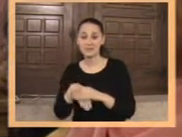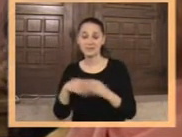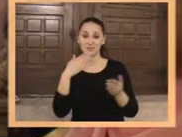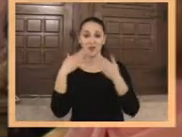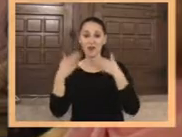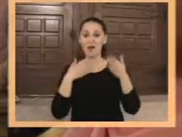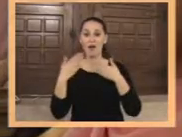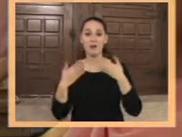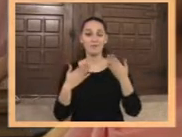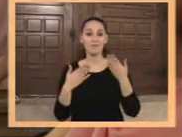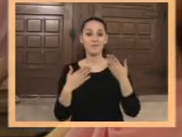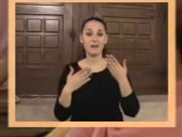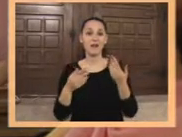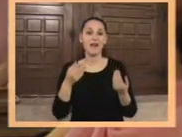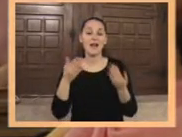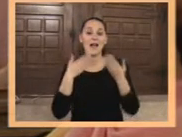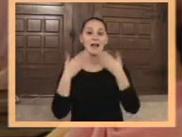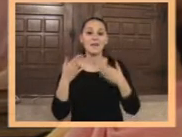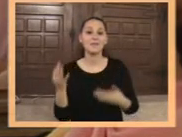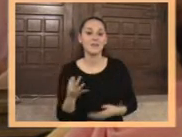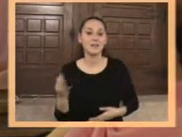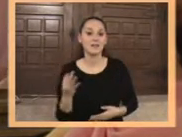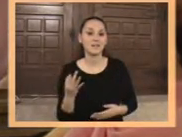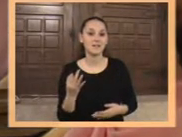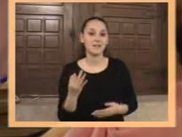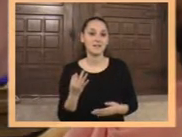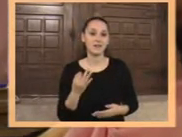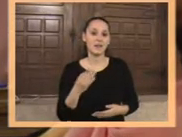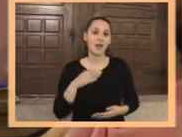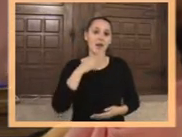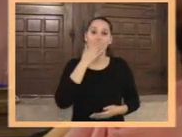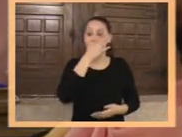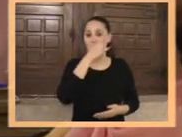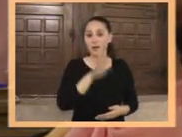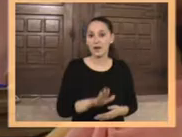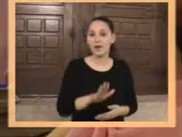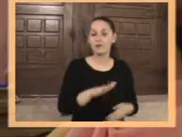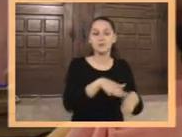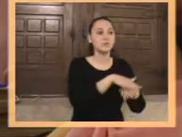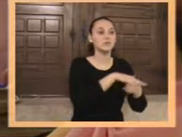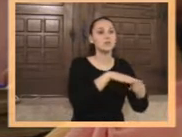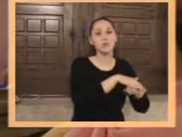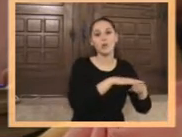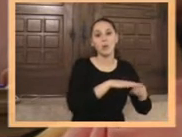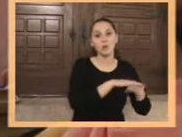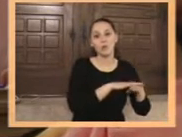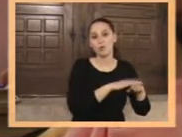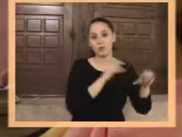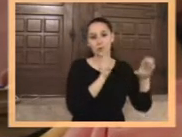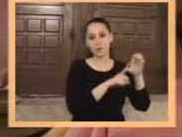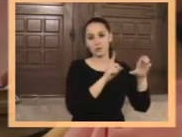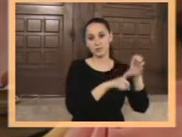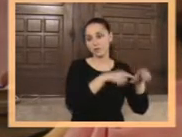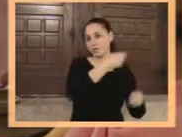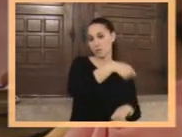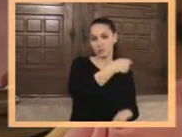estado haciendo todo el rato referencia a la actitud del Partido Socialista en contra de los municipios, del municipalismo, y cómo el señor Monago,